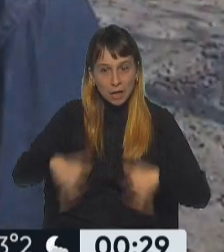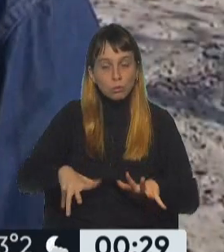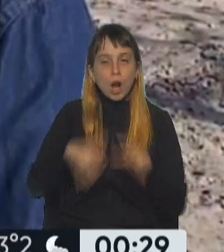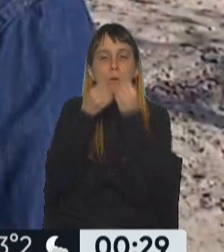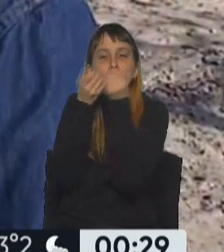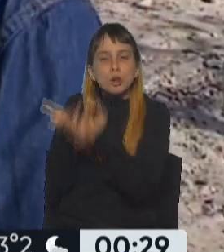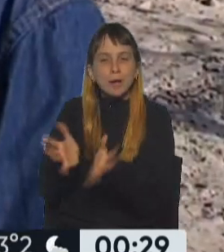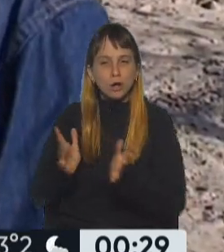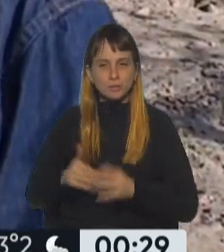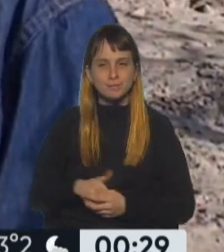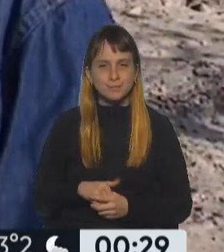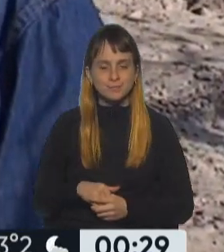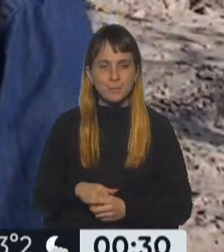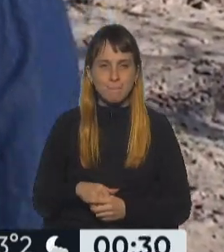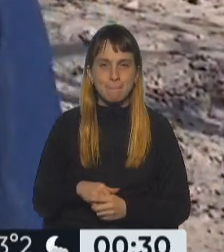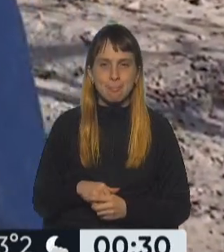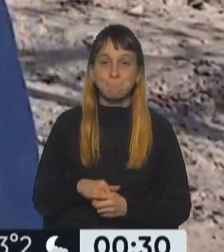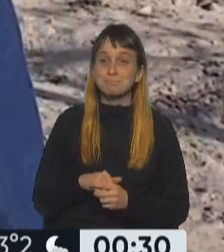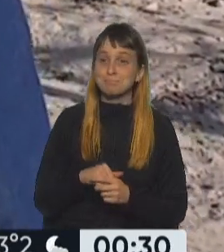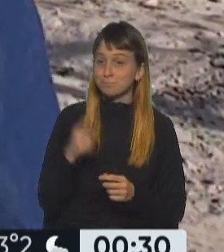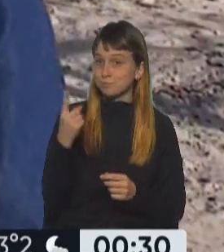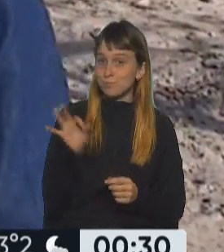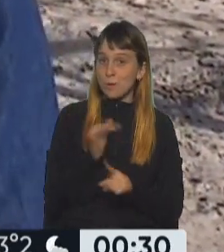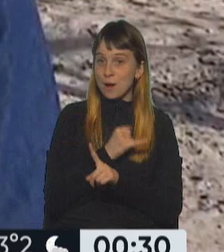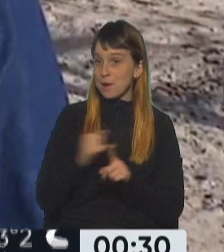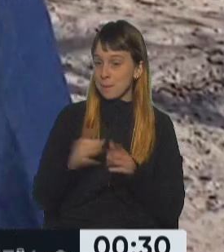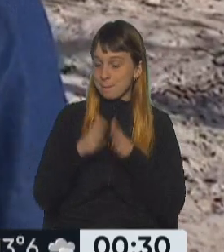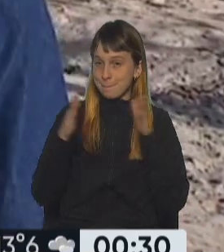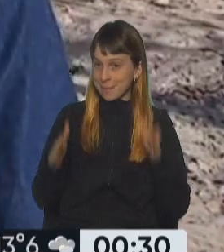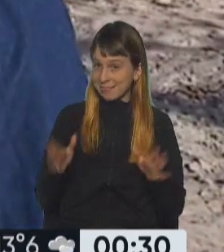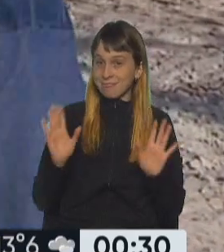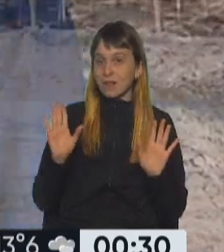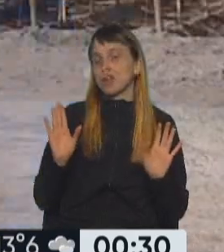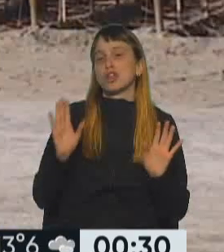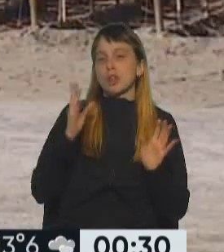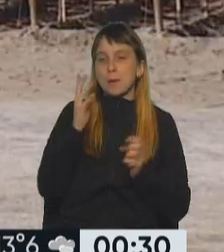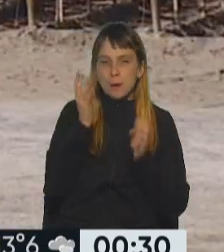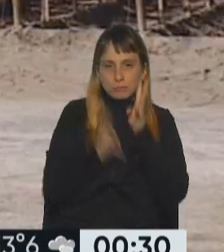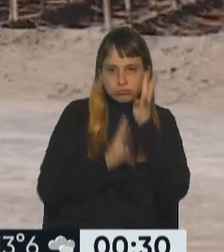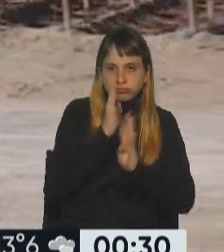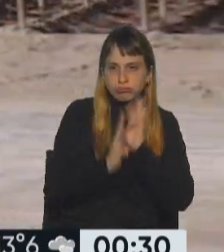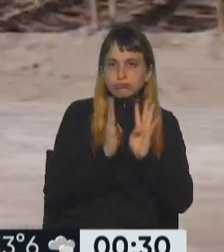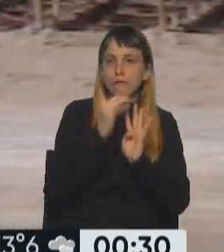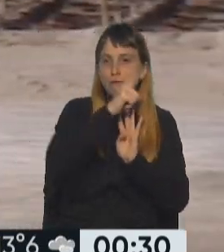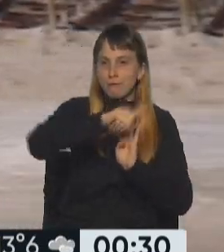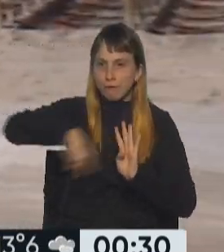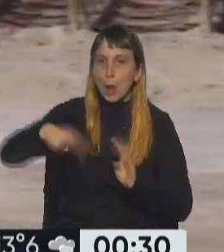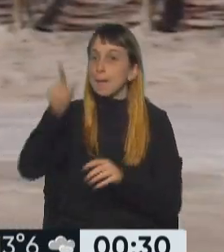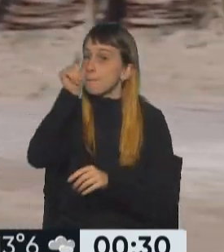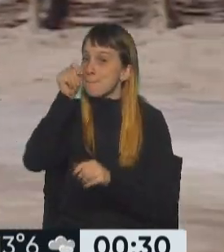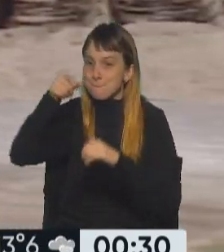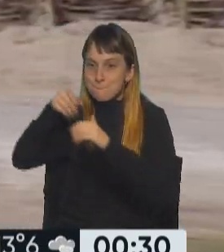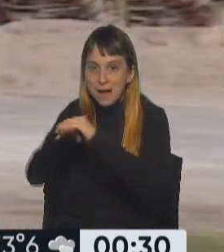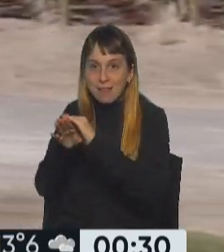a partir de un año y medio las líneas jóvenes, que no pasan por madera, y a partir de